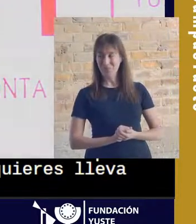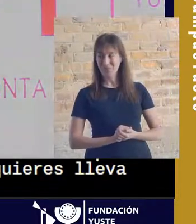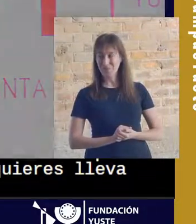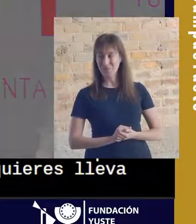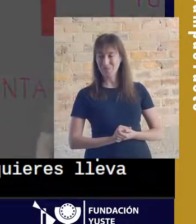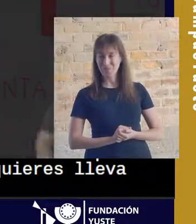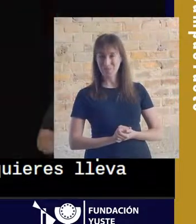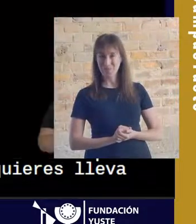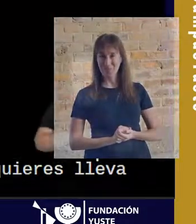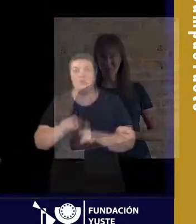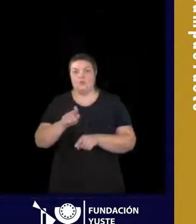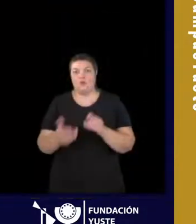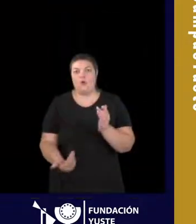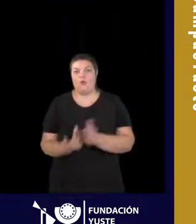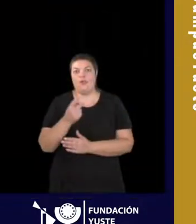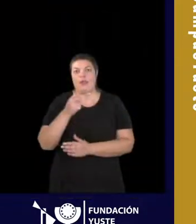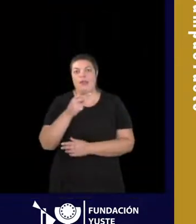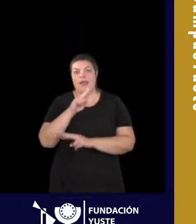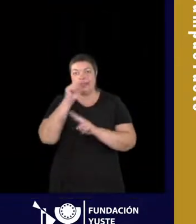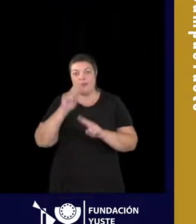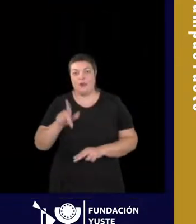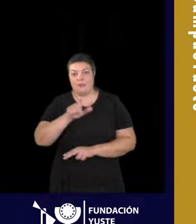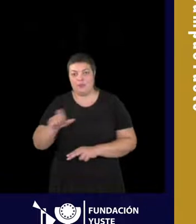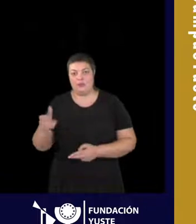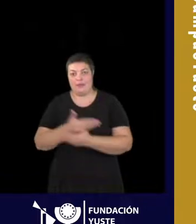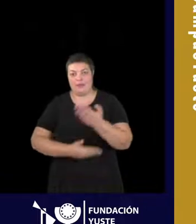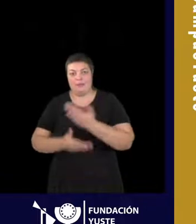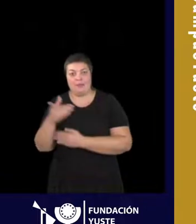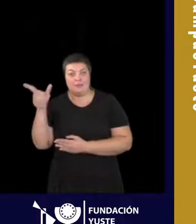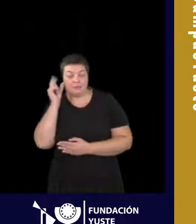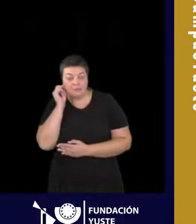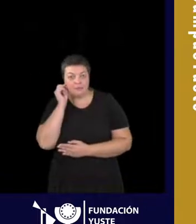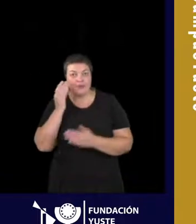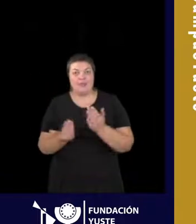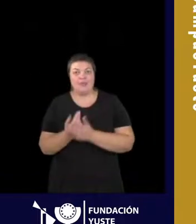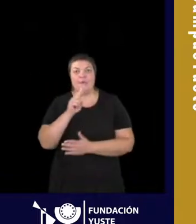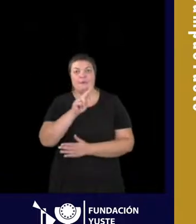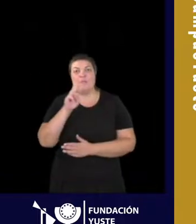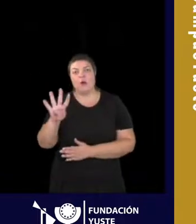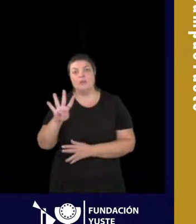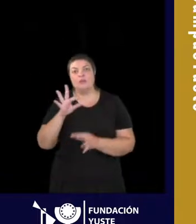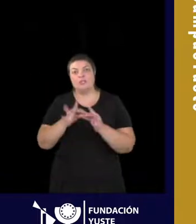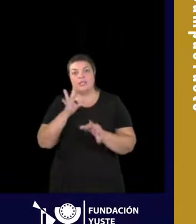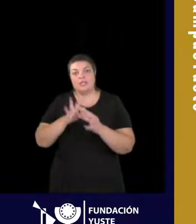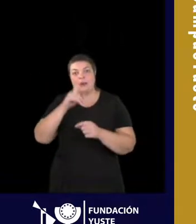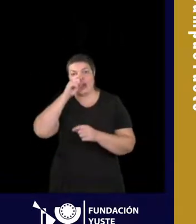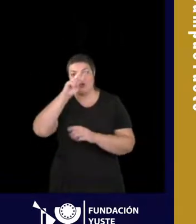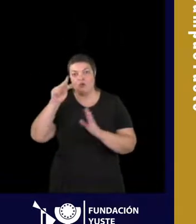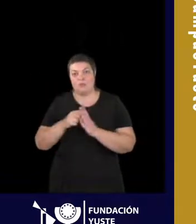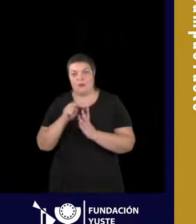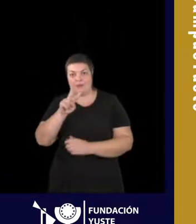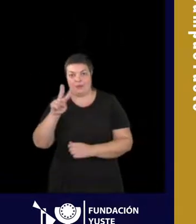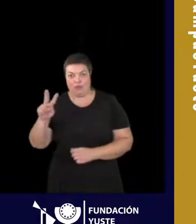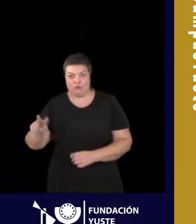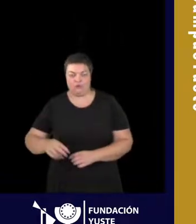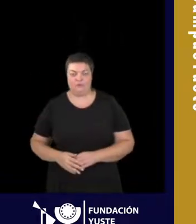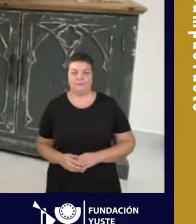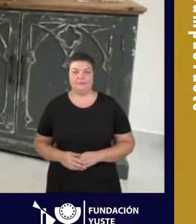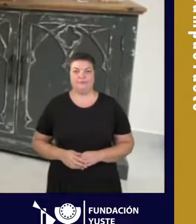Nada igual que tú día internacional de las personas con discapacidad auditiva 24 de septiembre del